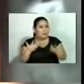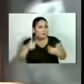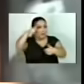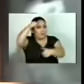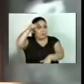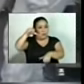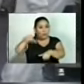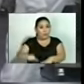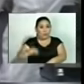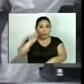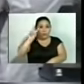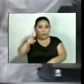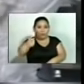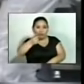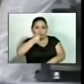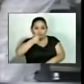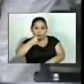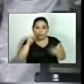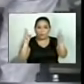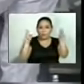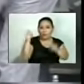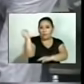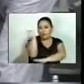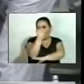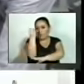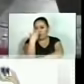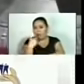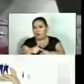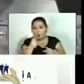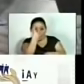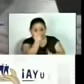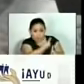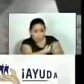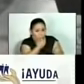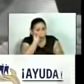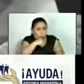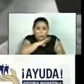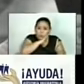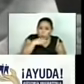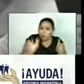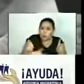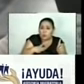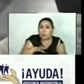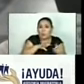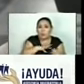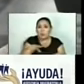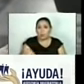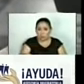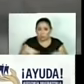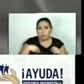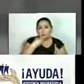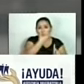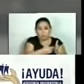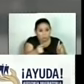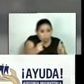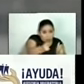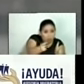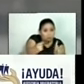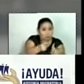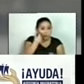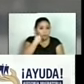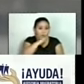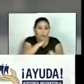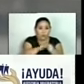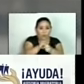aprobado 2 fármacos para uso de emergencia, es decir, en pacientes graves que aceptan formar parte de un ensayo clínico prematuro. Los